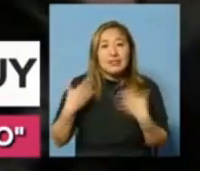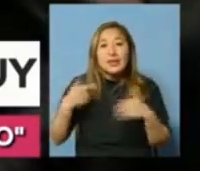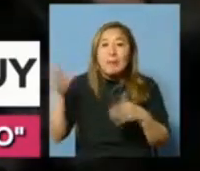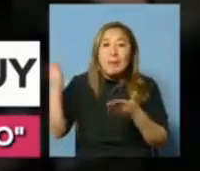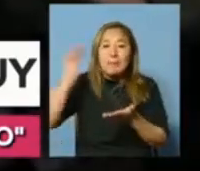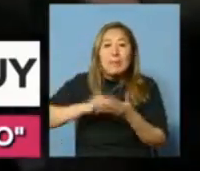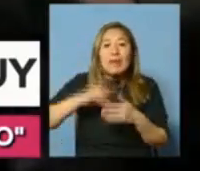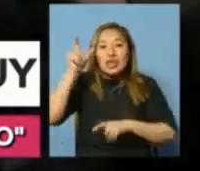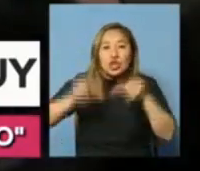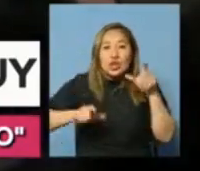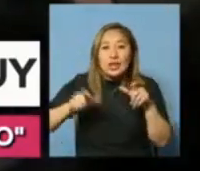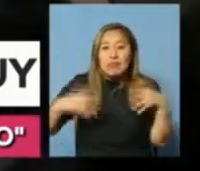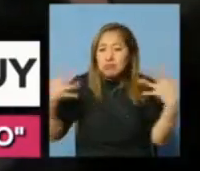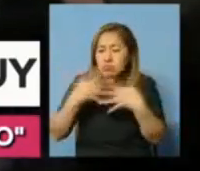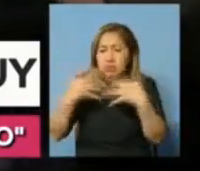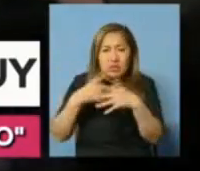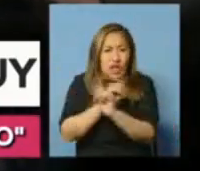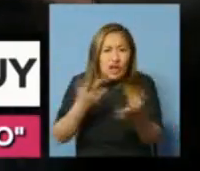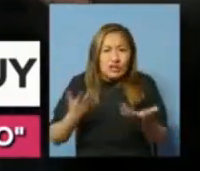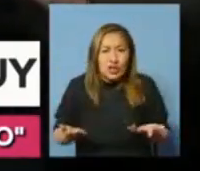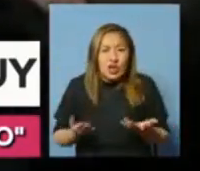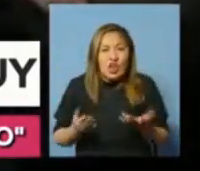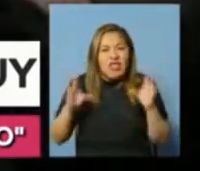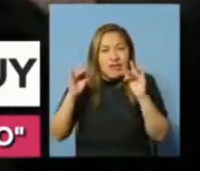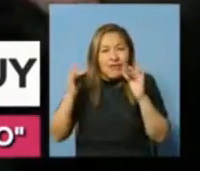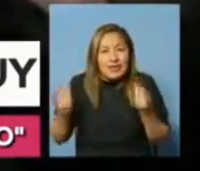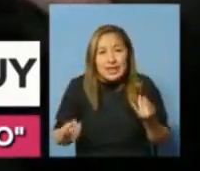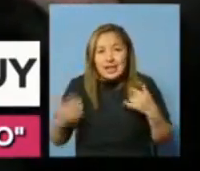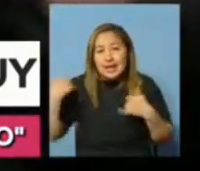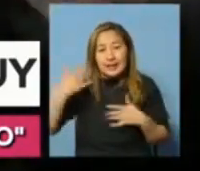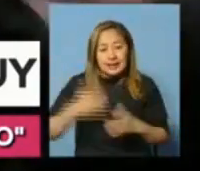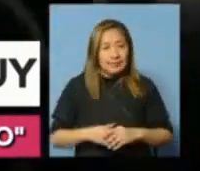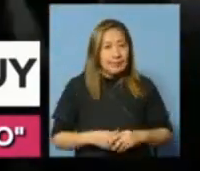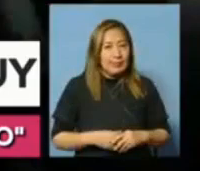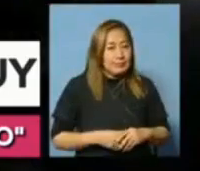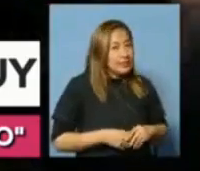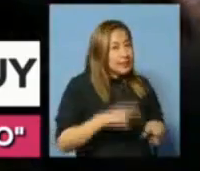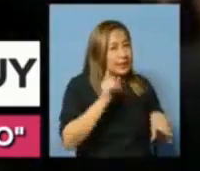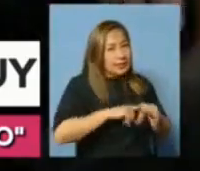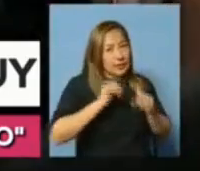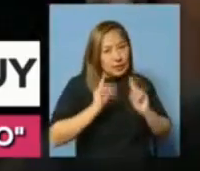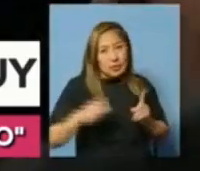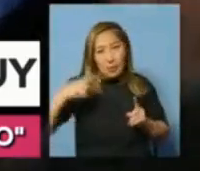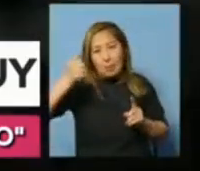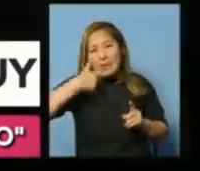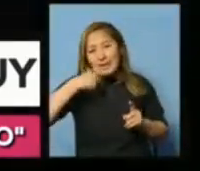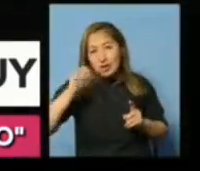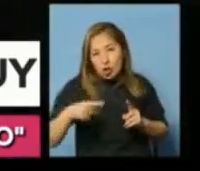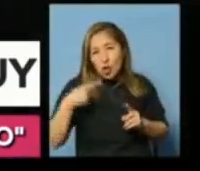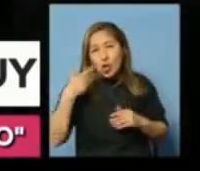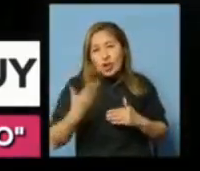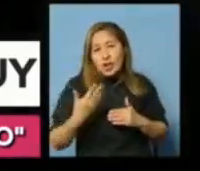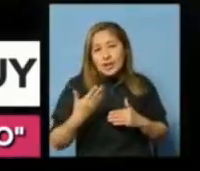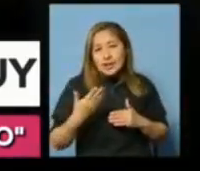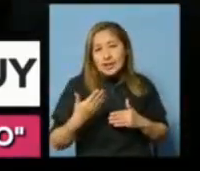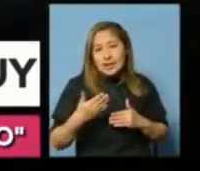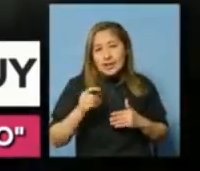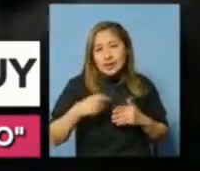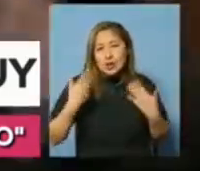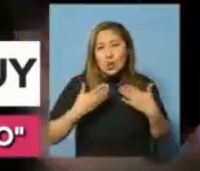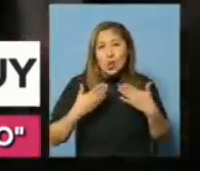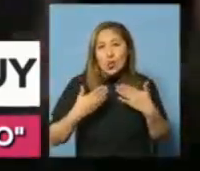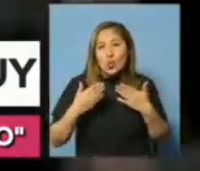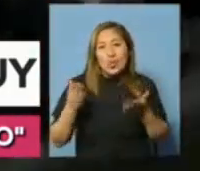vez menos tengamos enfrentamientos duros, ¿no?, entre los argentinos. Mientras tanto, ¿las PASO para usted fueron un